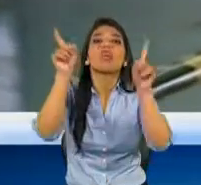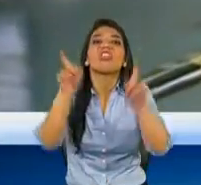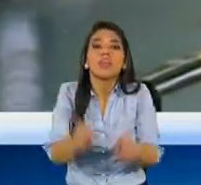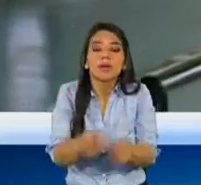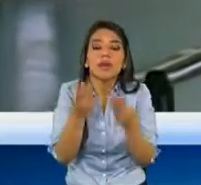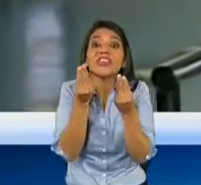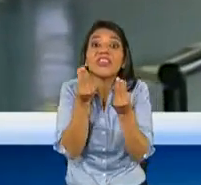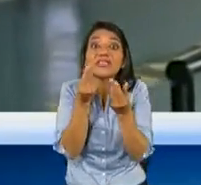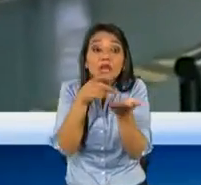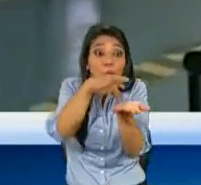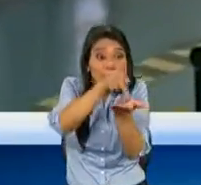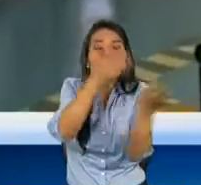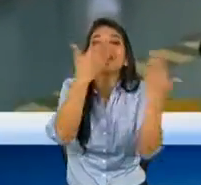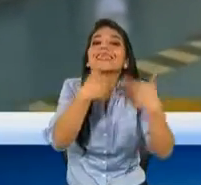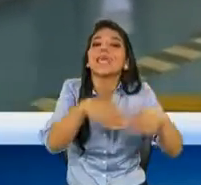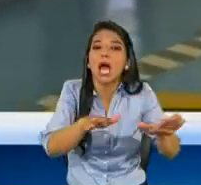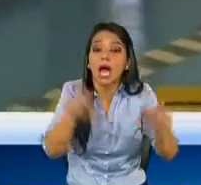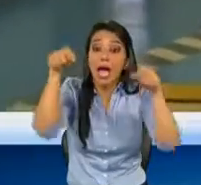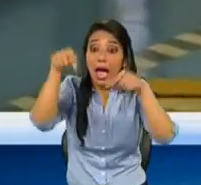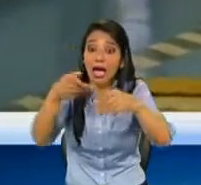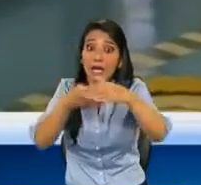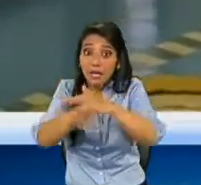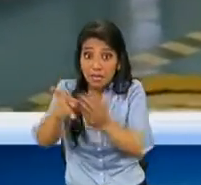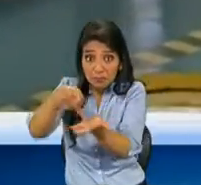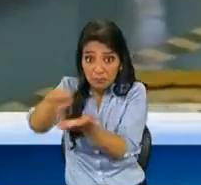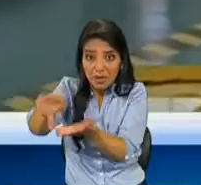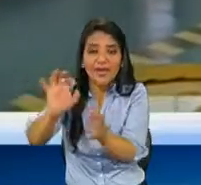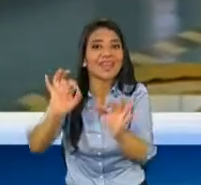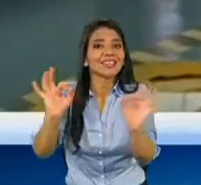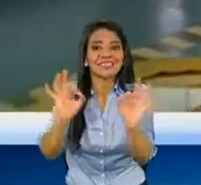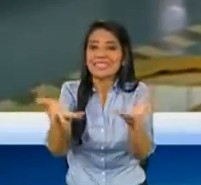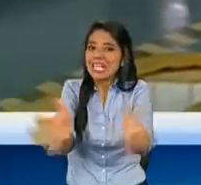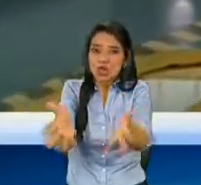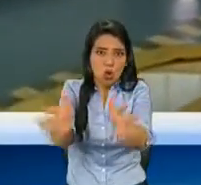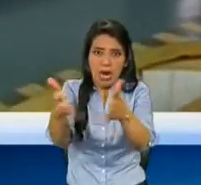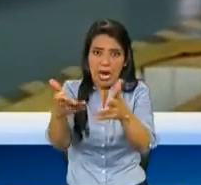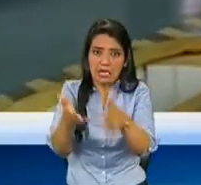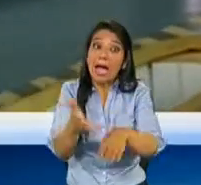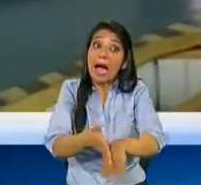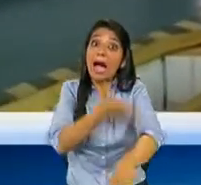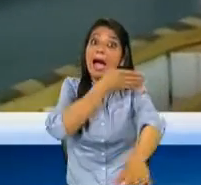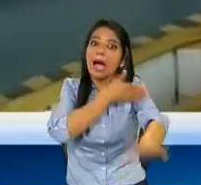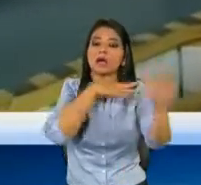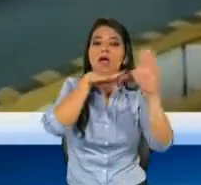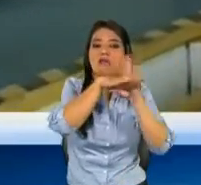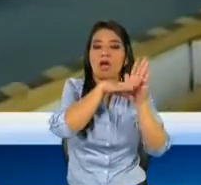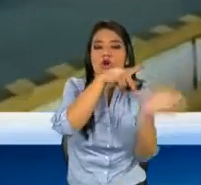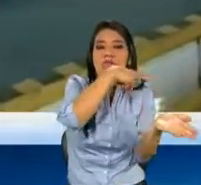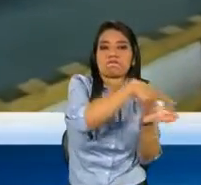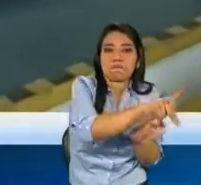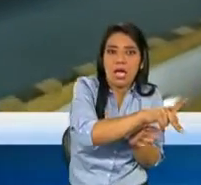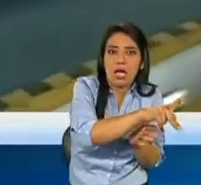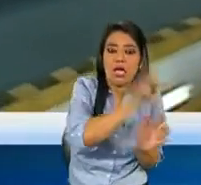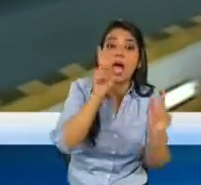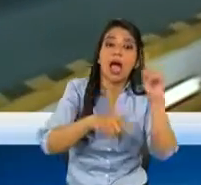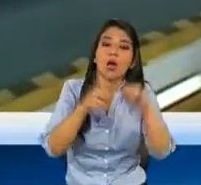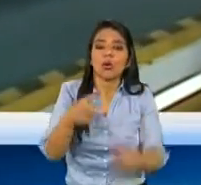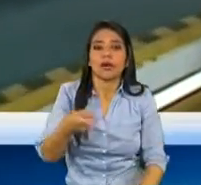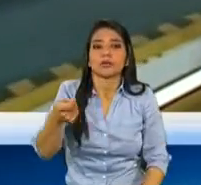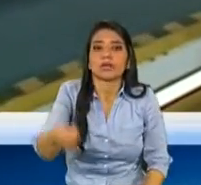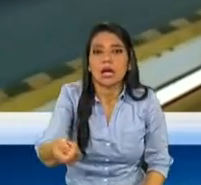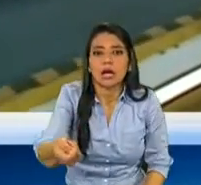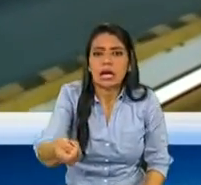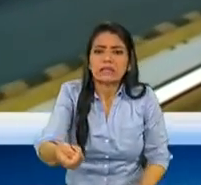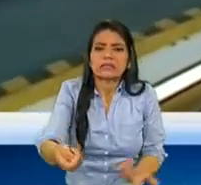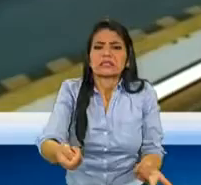valores cancelados ya no contamos con sitios de recaudación dentro de los centros lo cual hace que el usuario tenga que en muchas ocasiones llega se